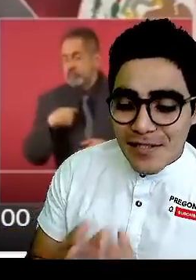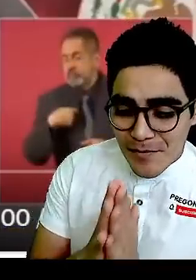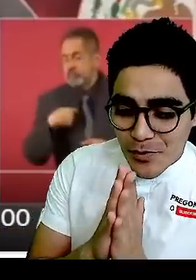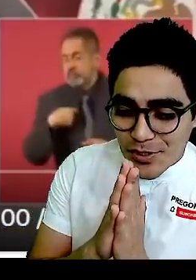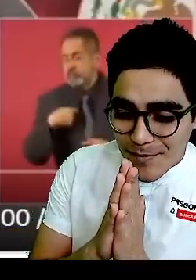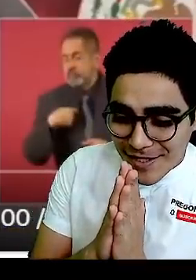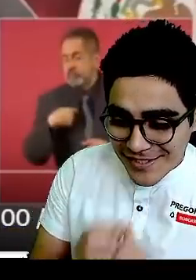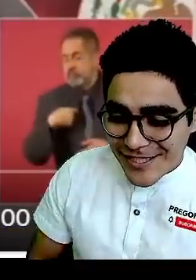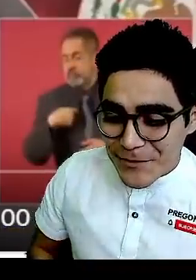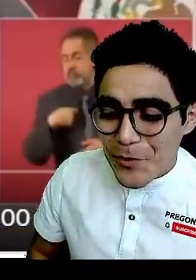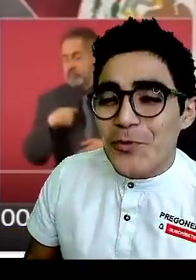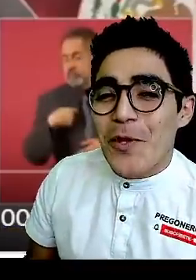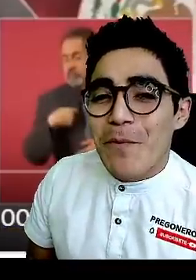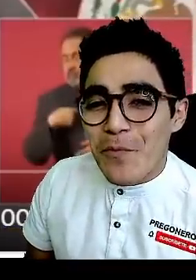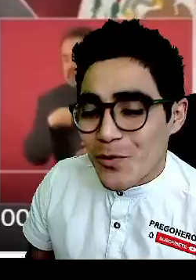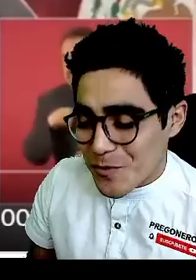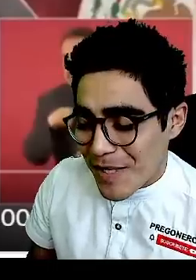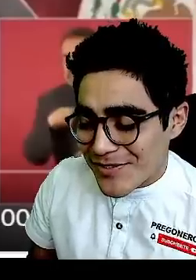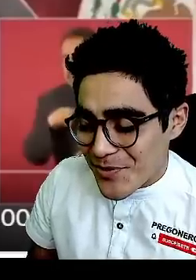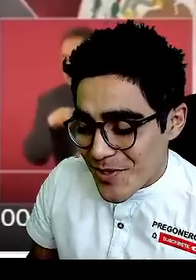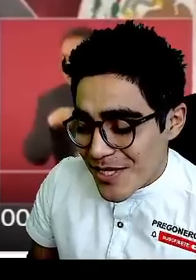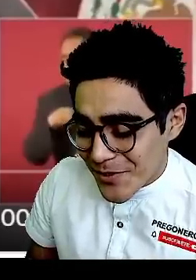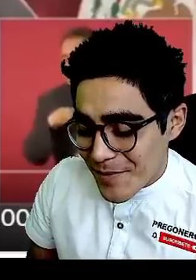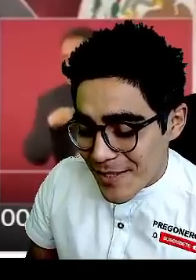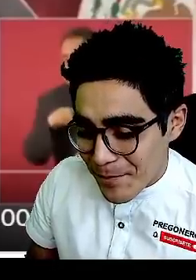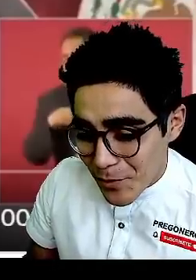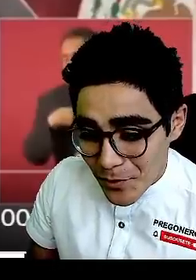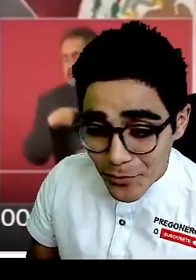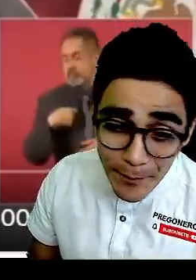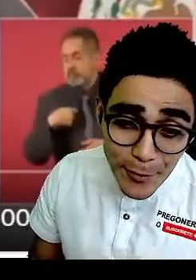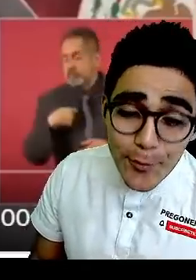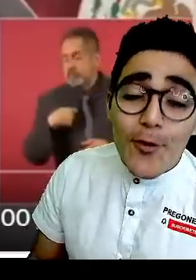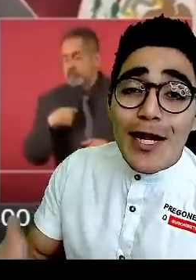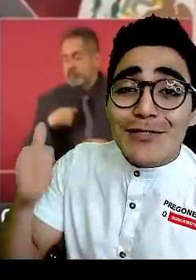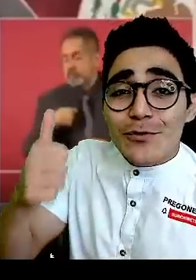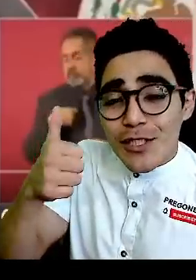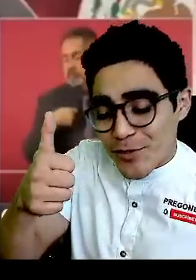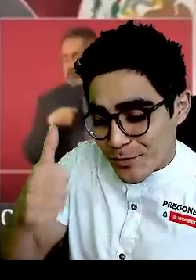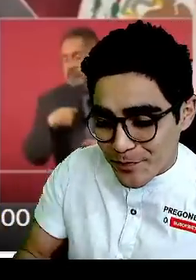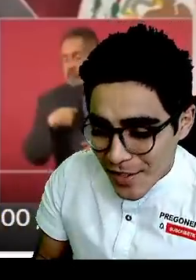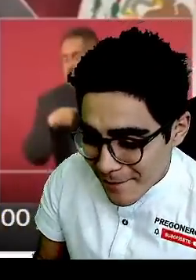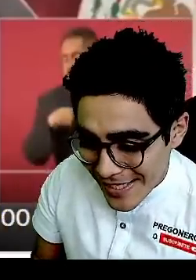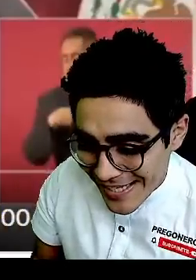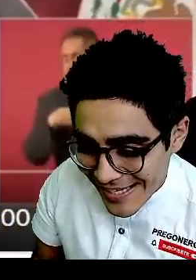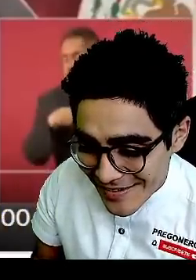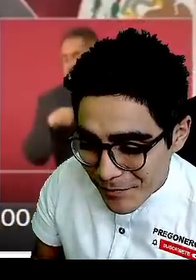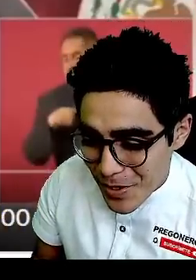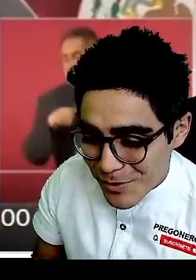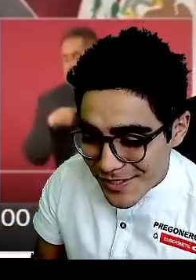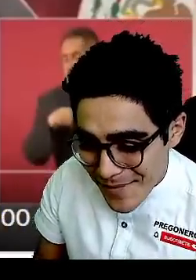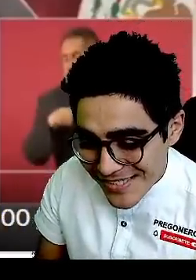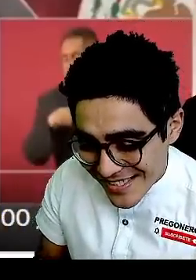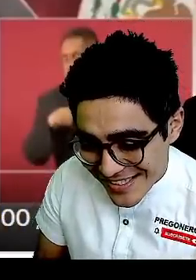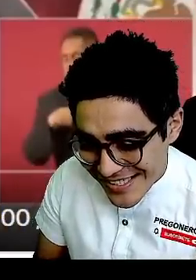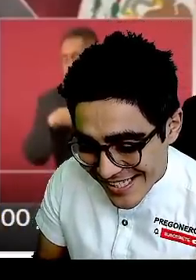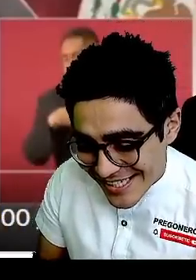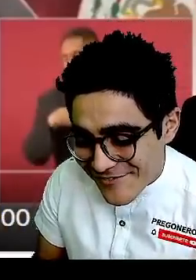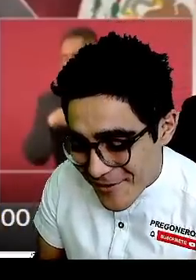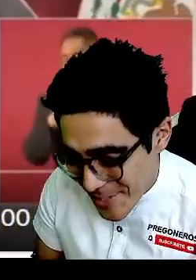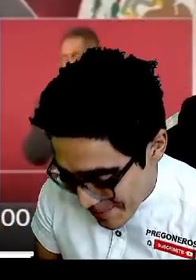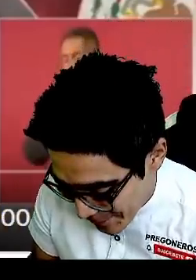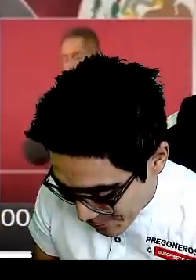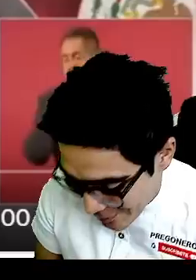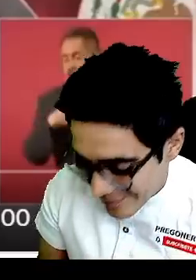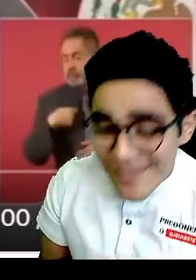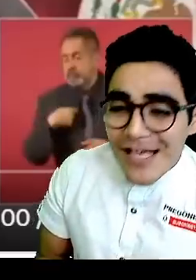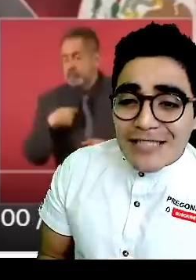primera vez Muchísimas gracias por tu tiempo y por tu espacio solamente pido tu apoyo con la suscripción para que cada día podamos ser más en esta